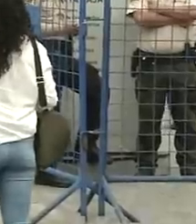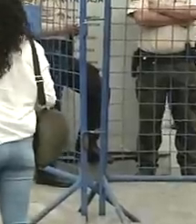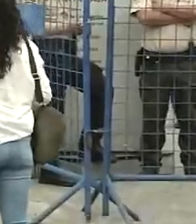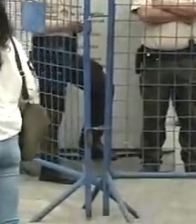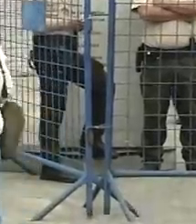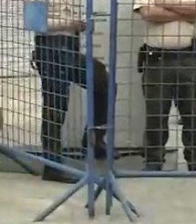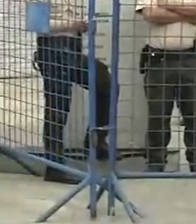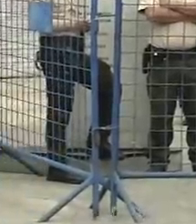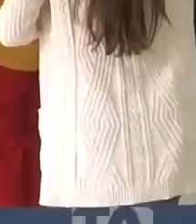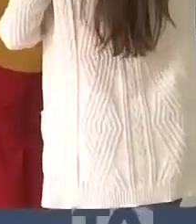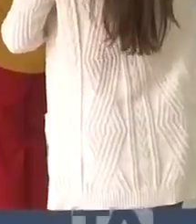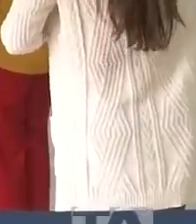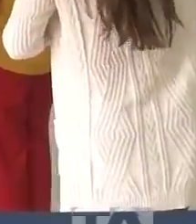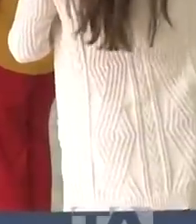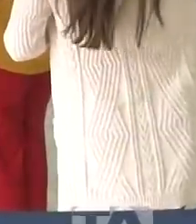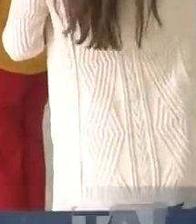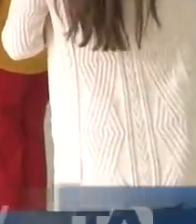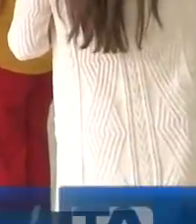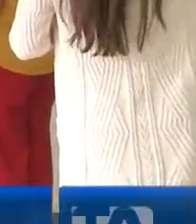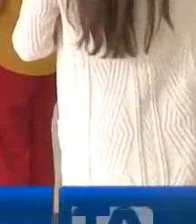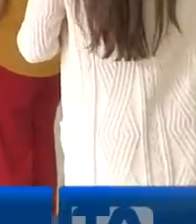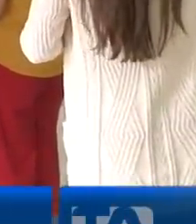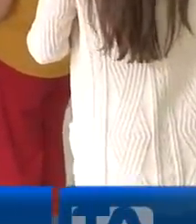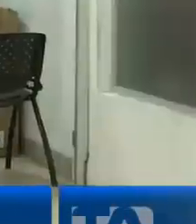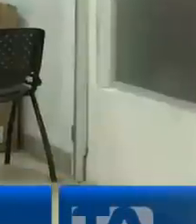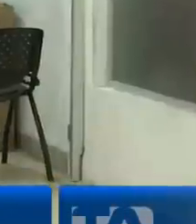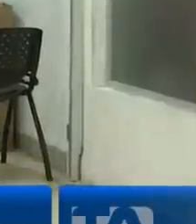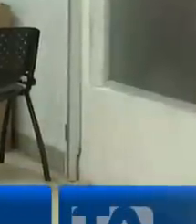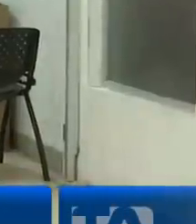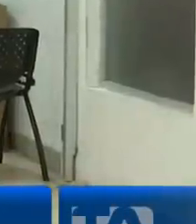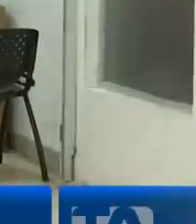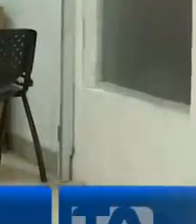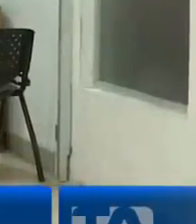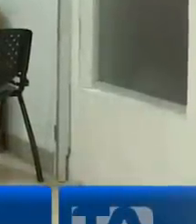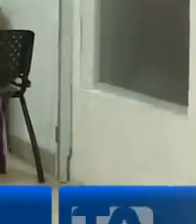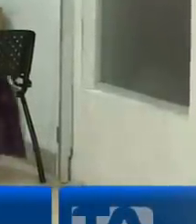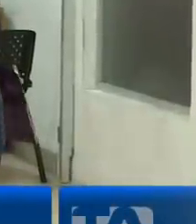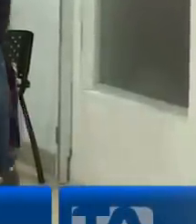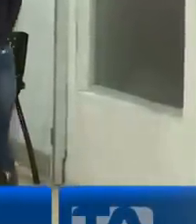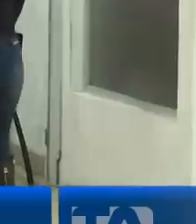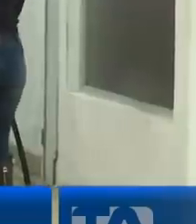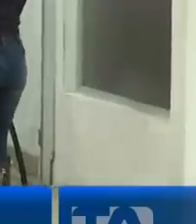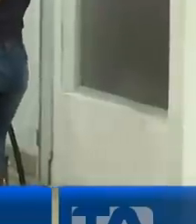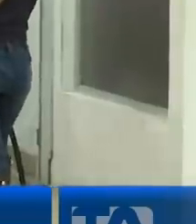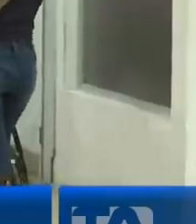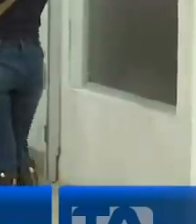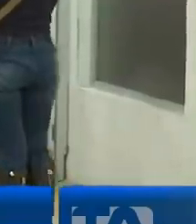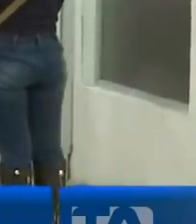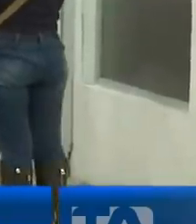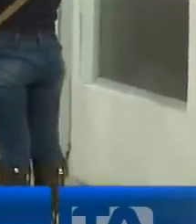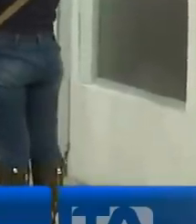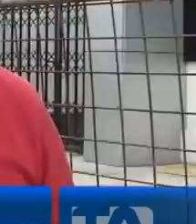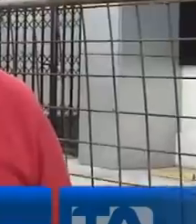algunas personas que no sufragaron por diferentes razones llegaron hasta las instalaciones del CNE Pichincha en busca de justificar